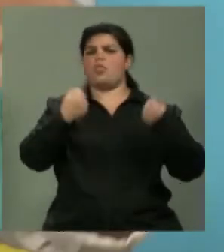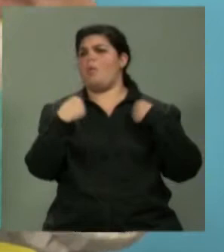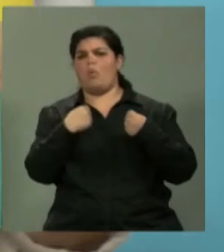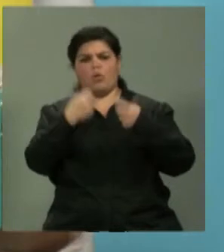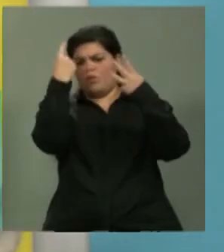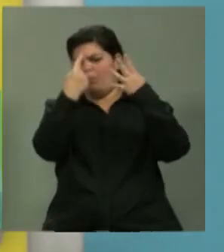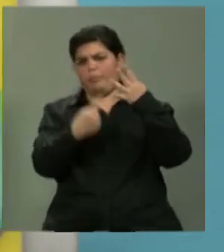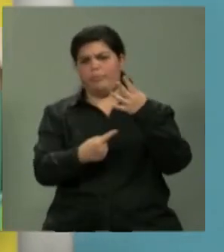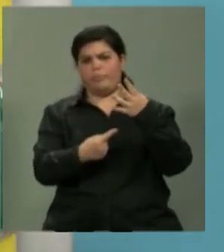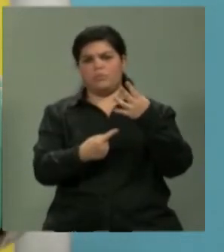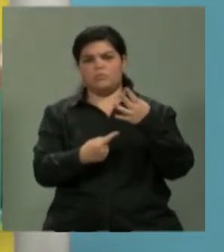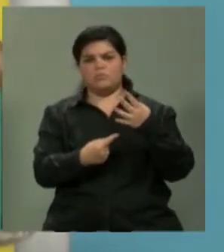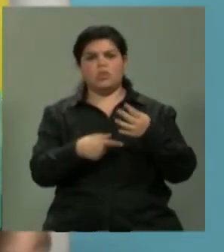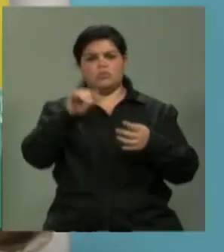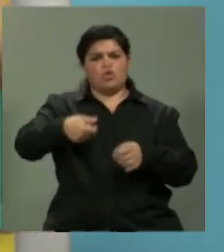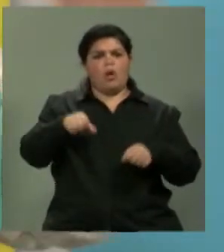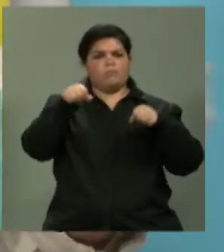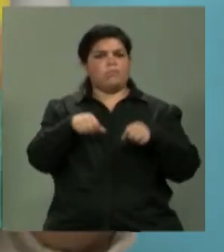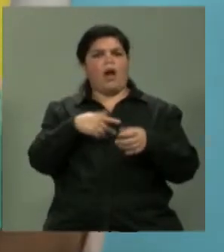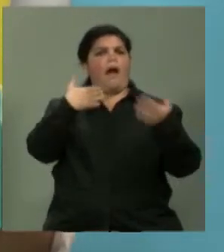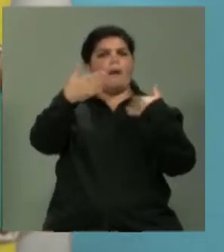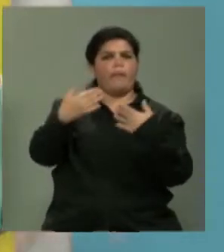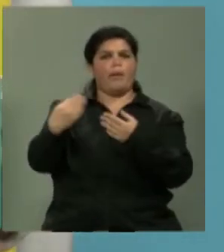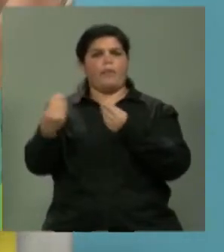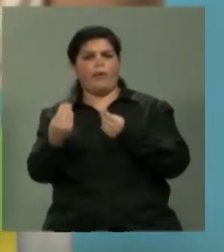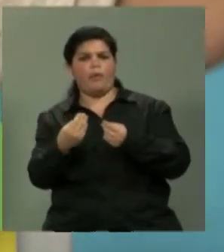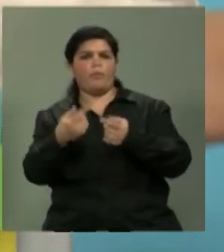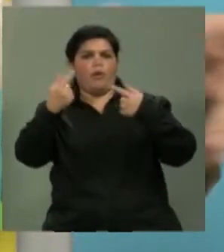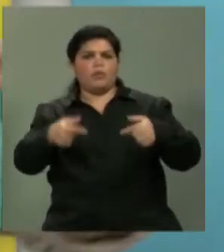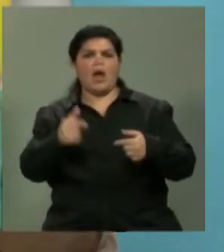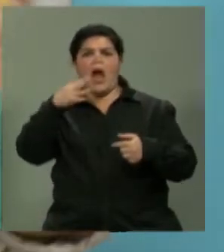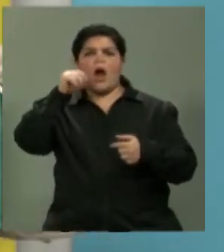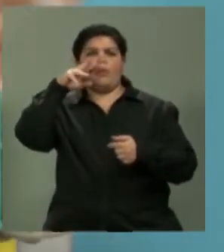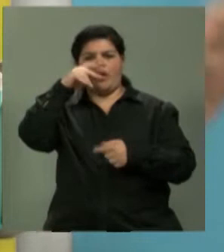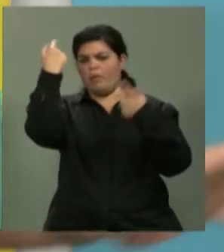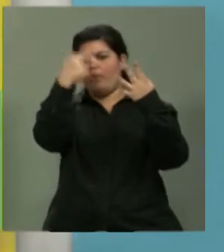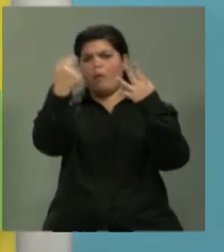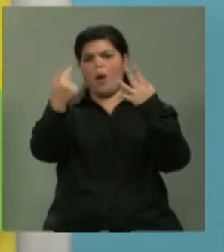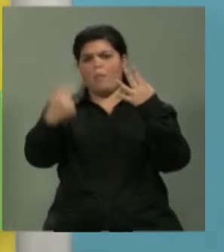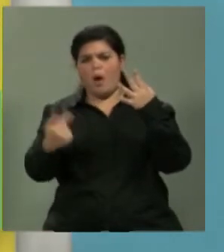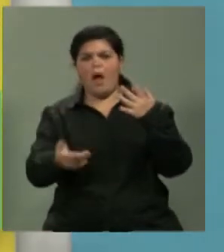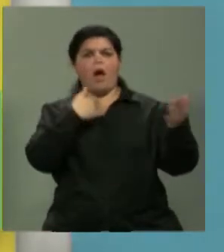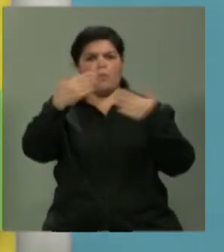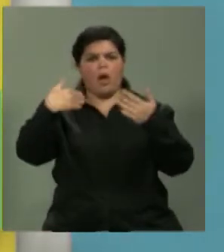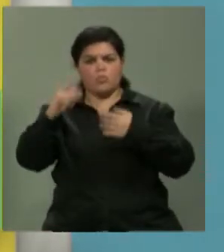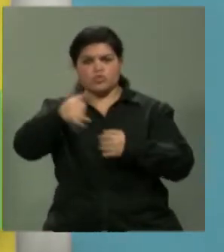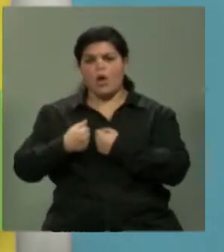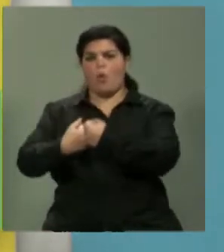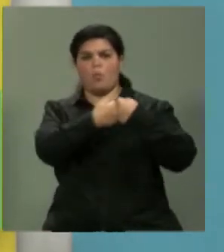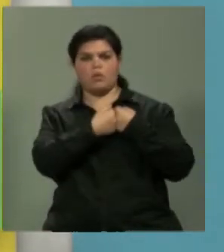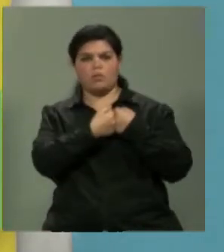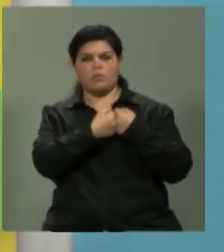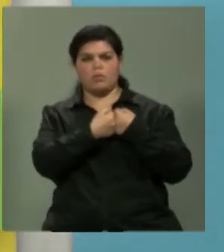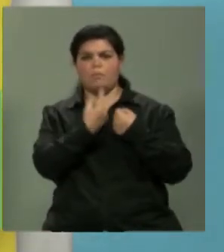demás, y me siento y hablamos con Ulises Naranjo, con esto, con Varela Álvarez, con todos, y estamos todos de acuerdo en un montón de cosas. Pero